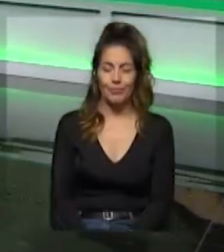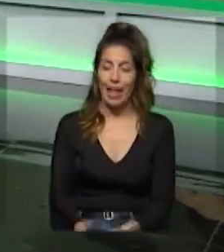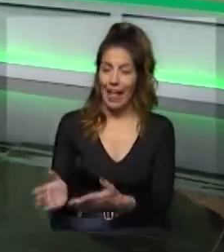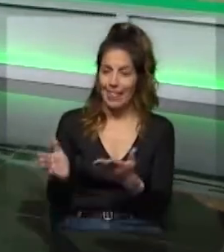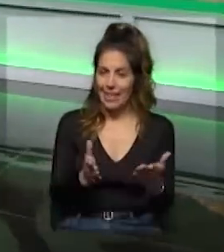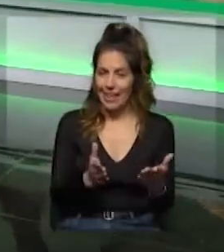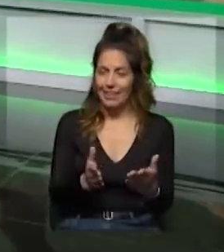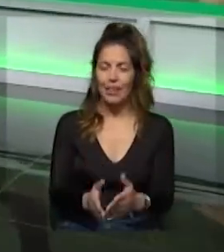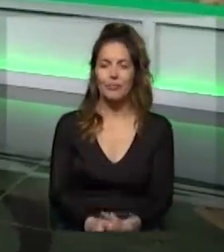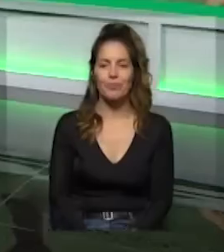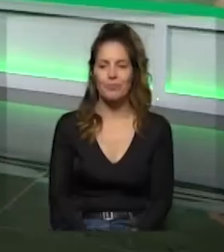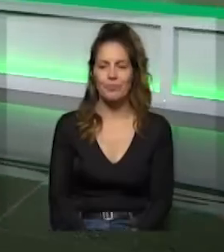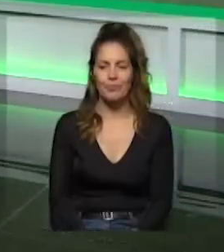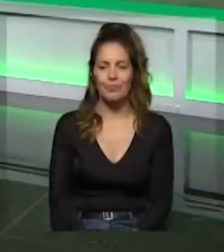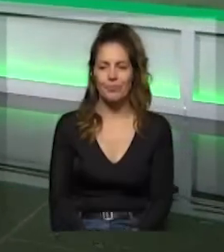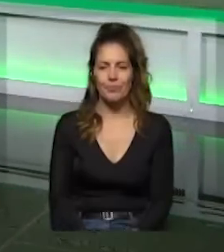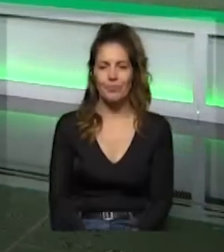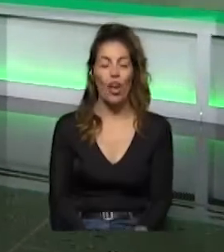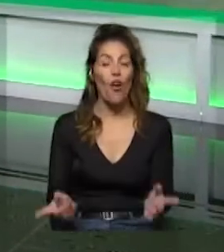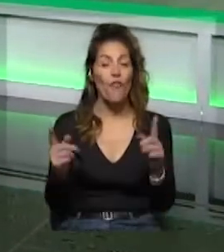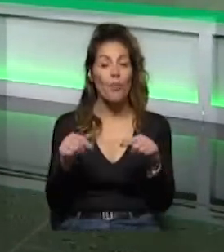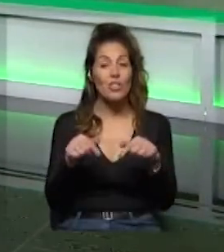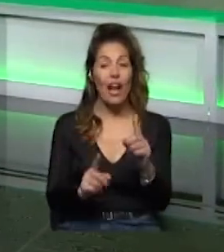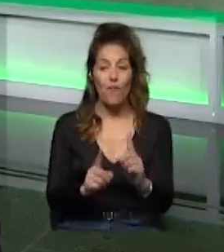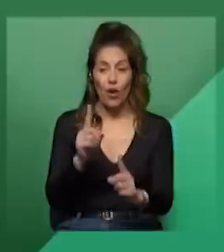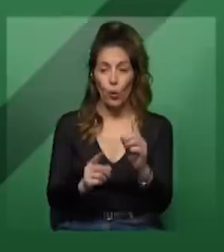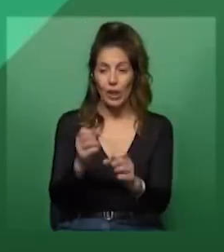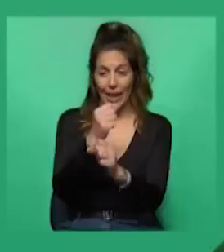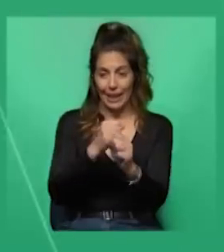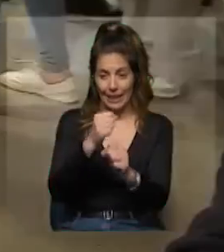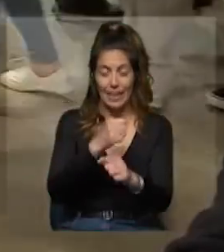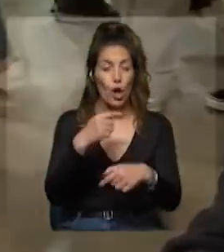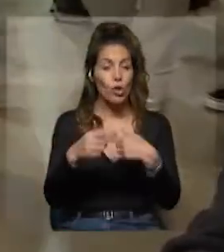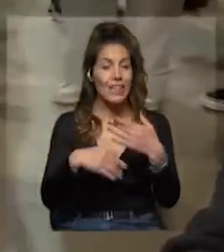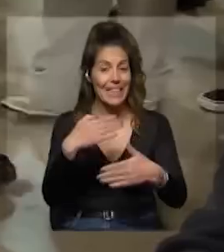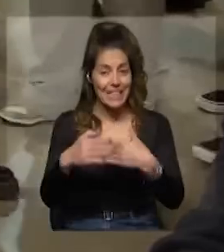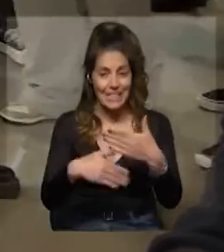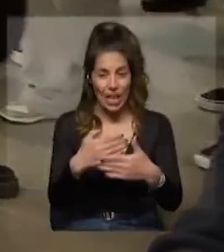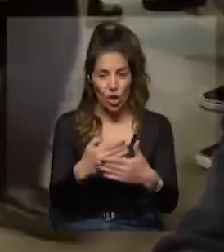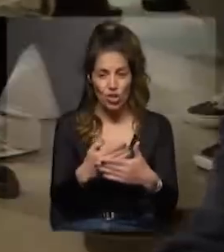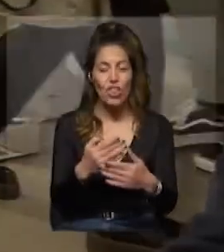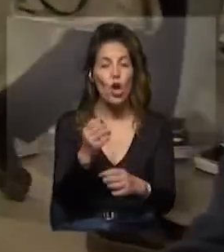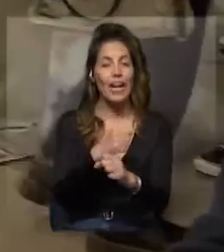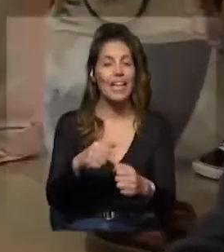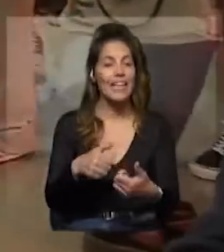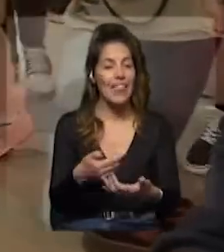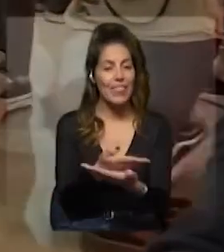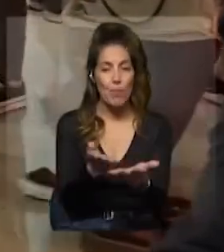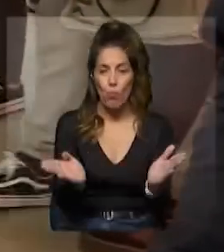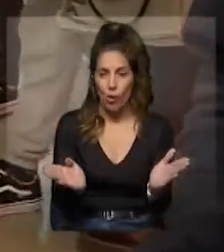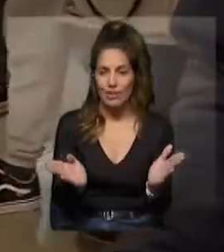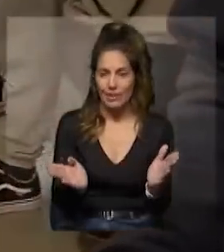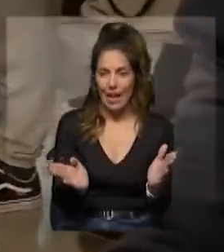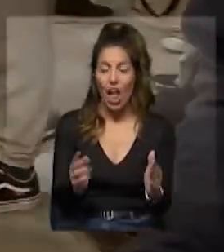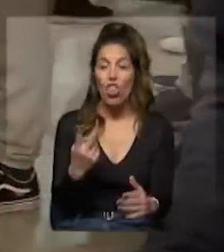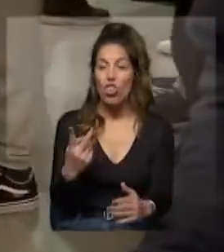comp compañeras bien volvemos acá la Facultad de ingeniería donde se sigue desarrollando esta ingeniería de muestra y tengo a